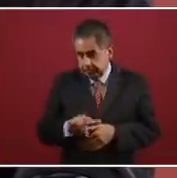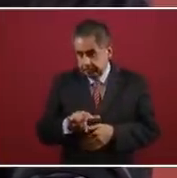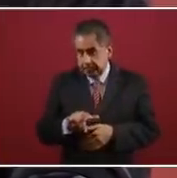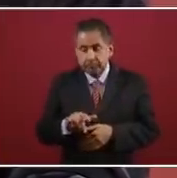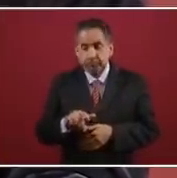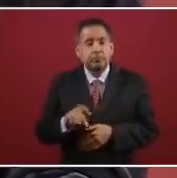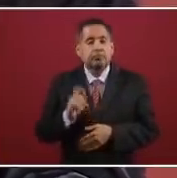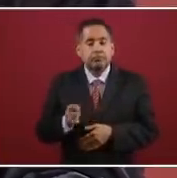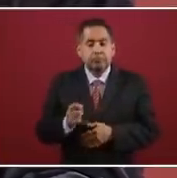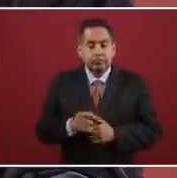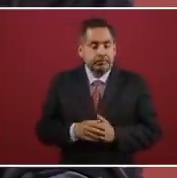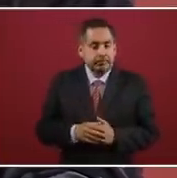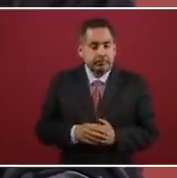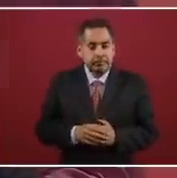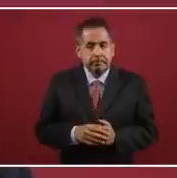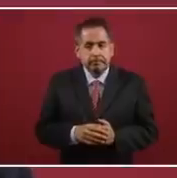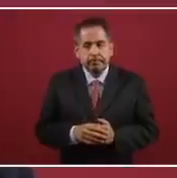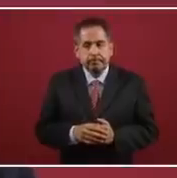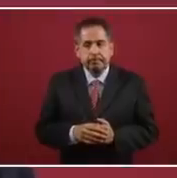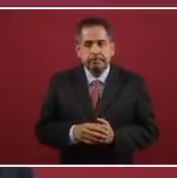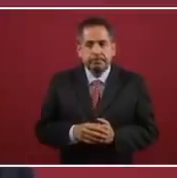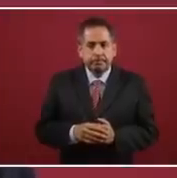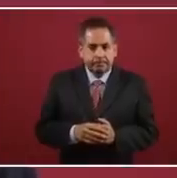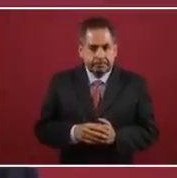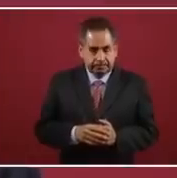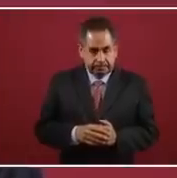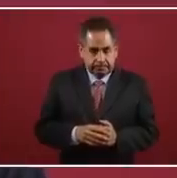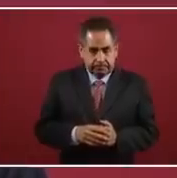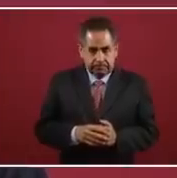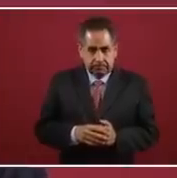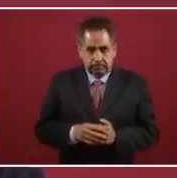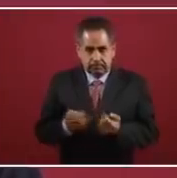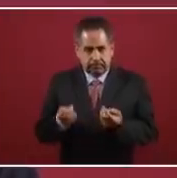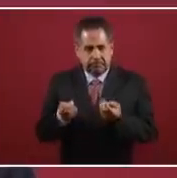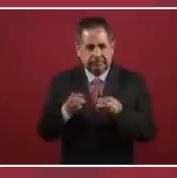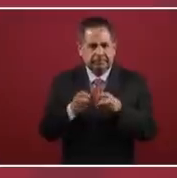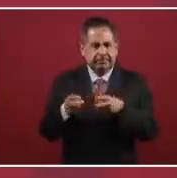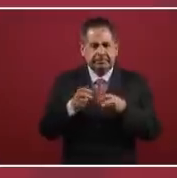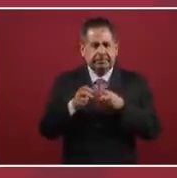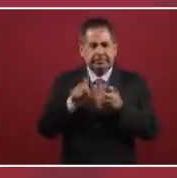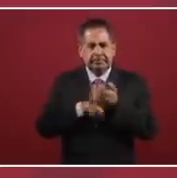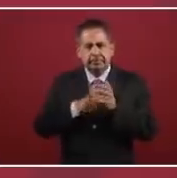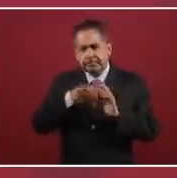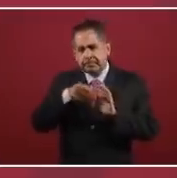subieron a unos periodistas